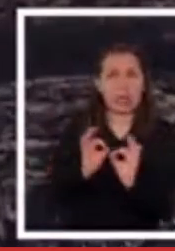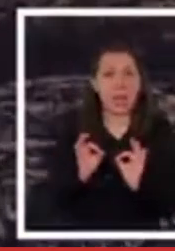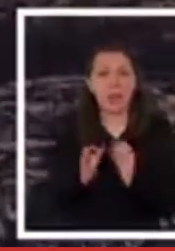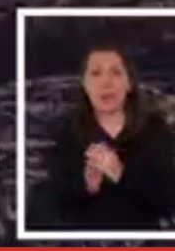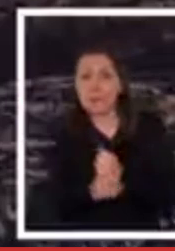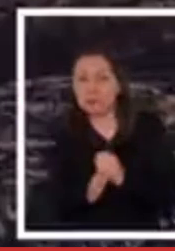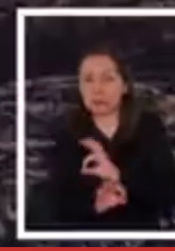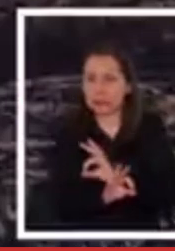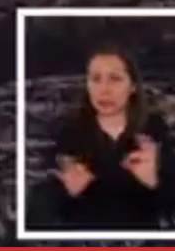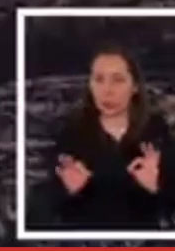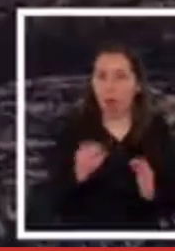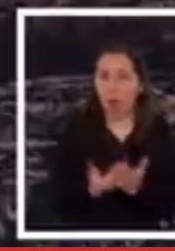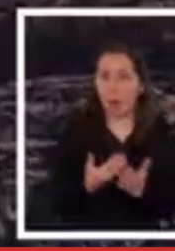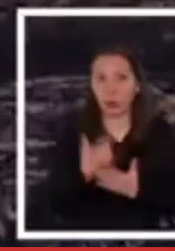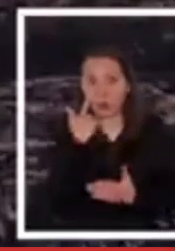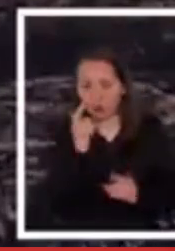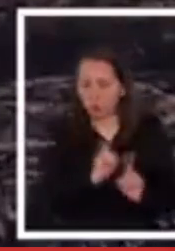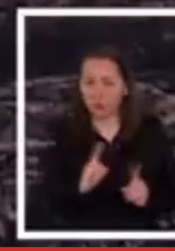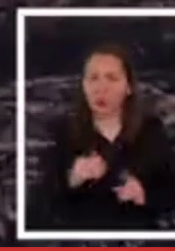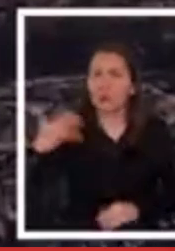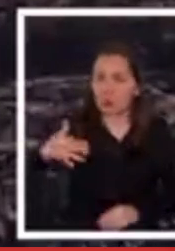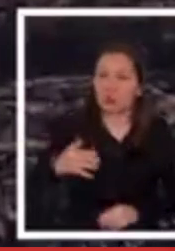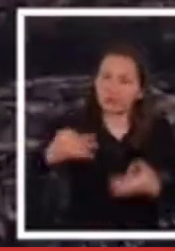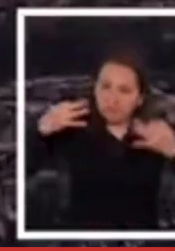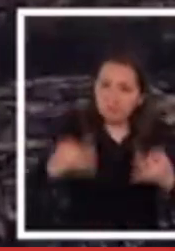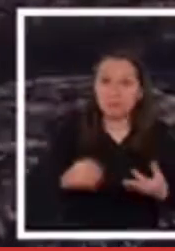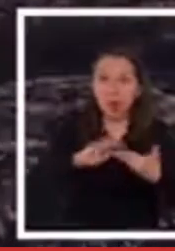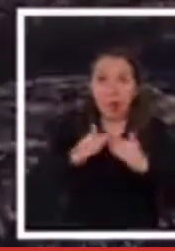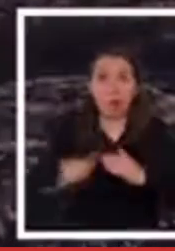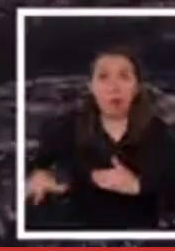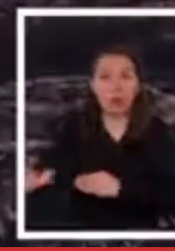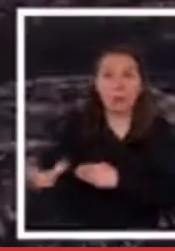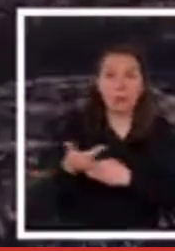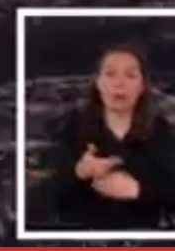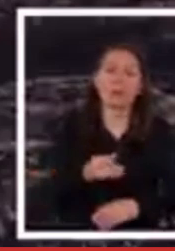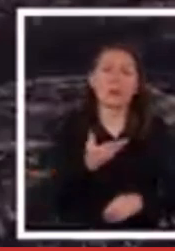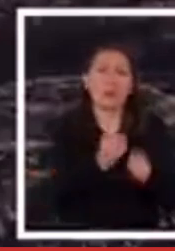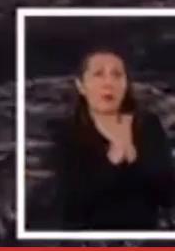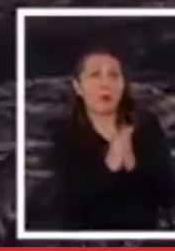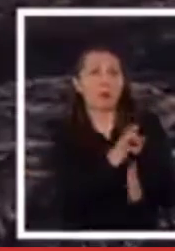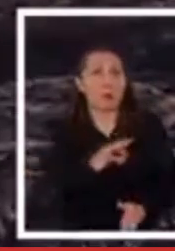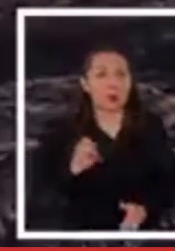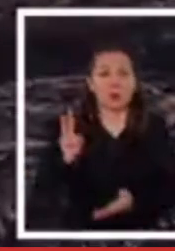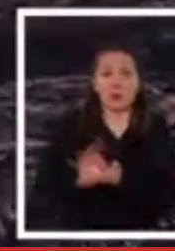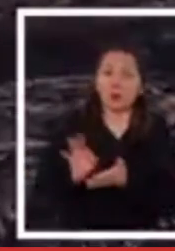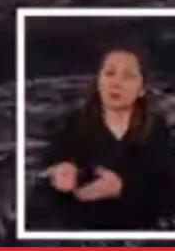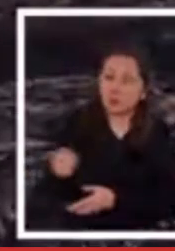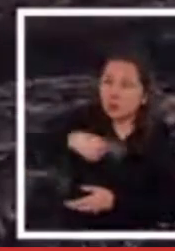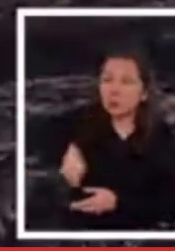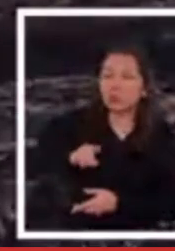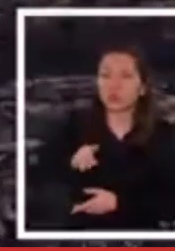en pase gato con liebre que nadie se ha visto son muy importantes también las propias comunidades lo piden ministro Su secretaria